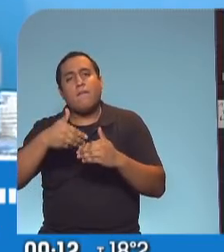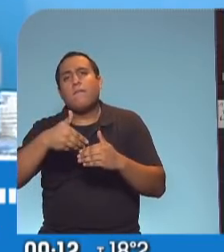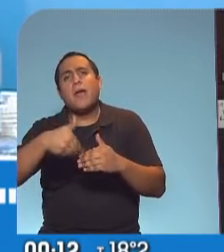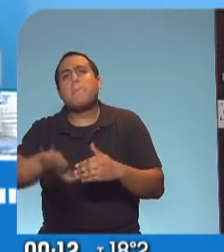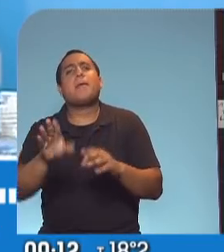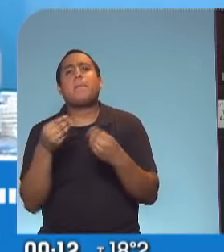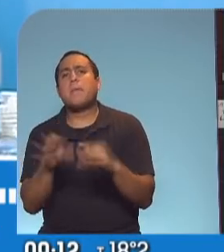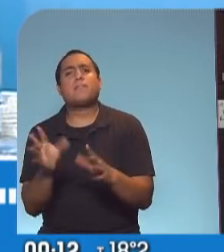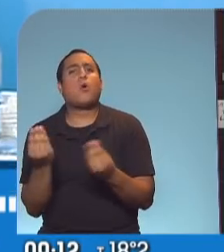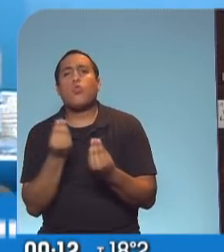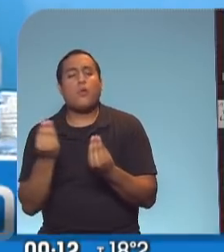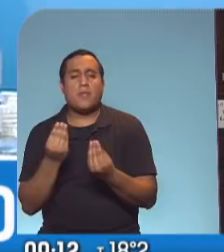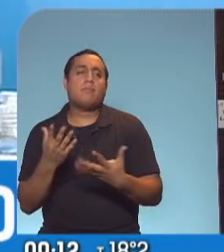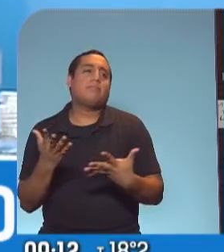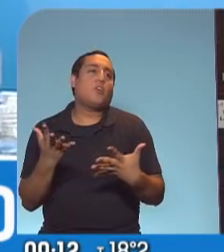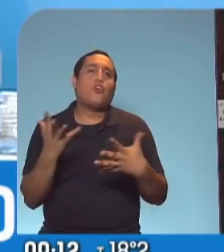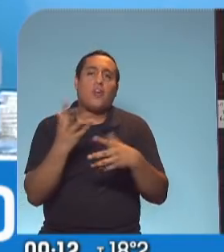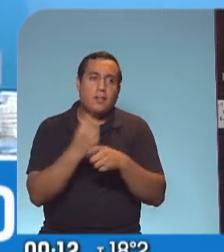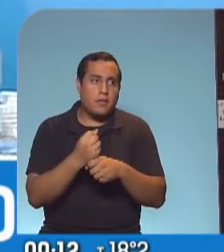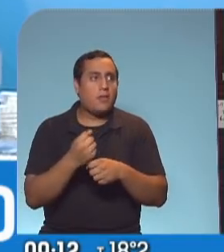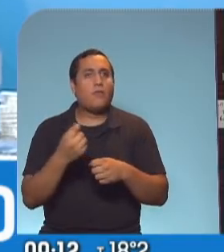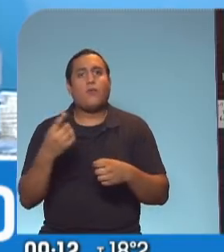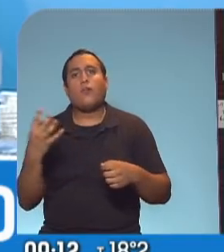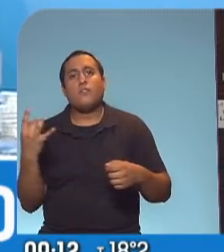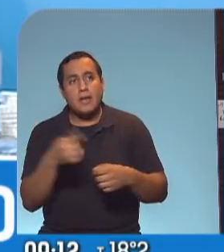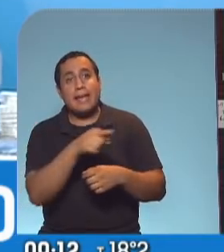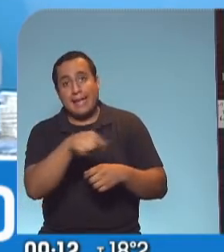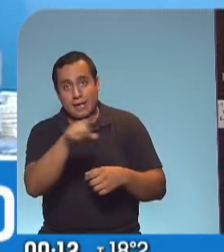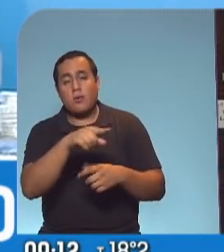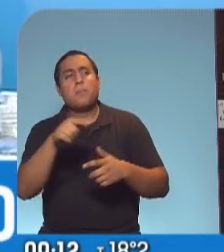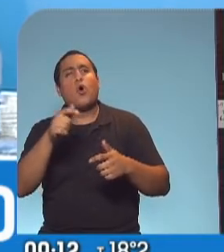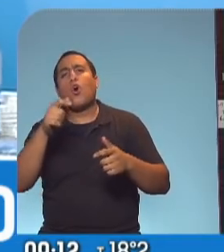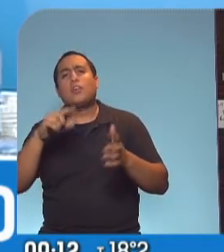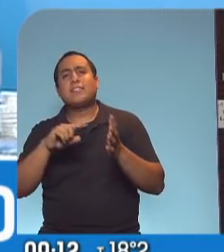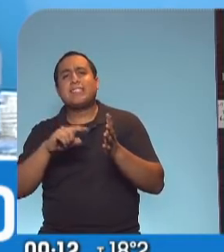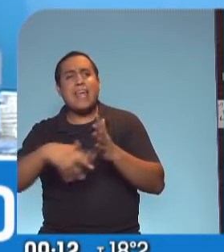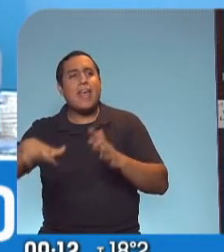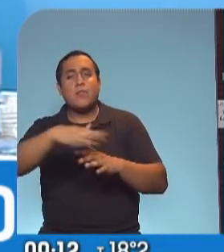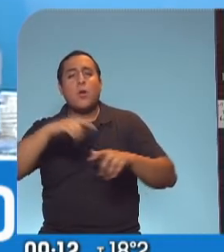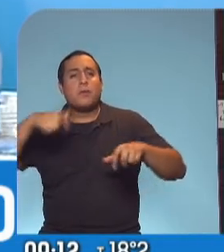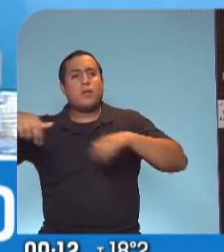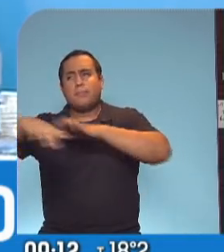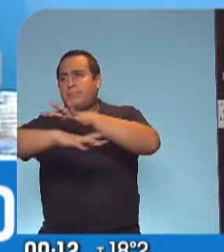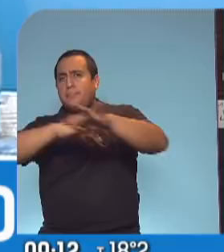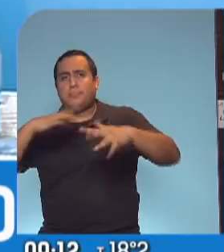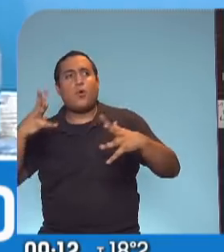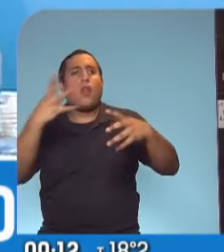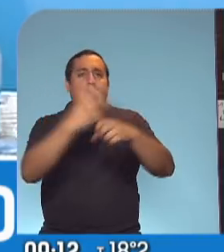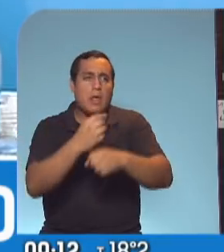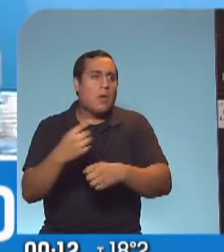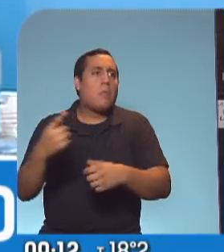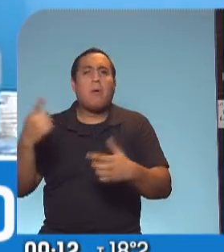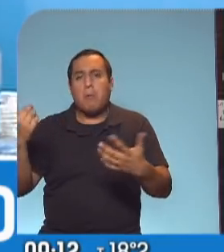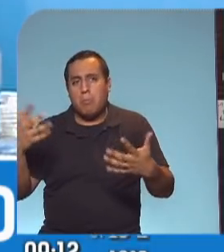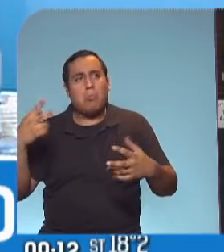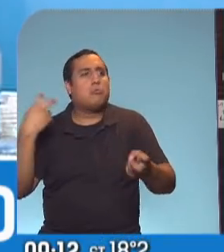transporte público, en los centros donde las personas se toman el transporte público, en diferentes